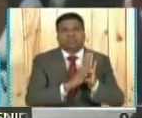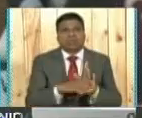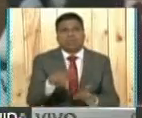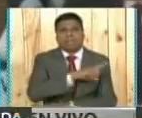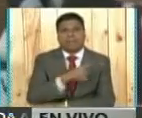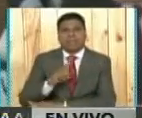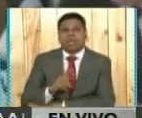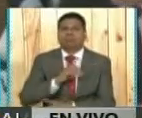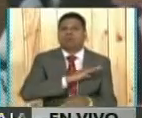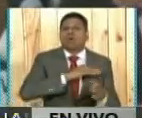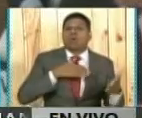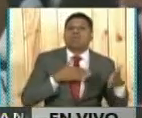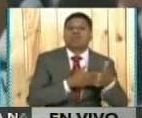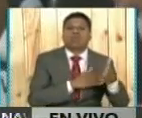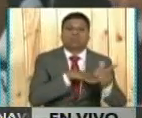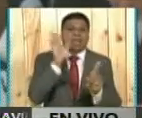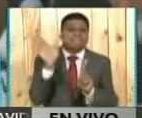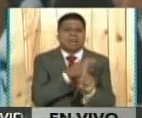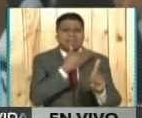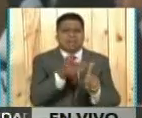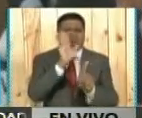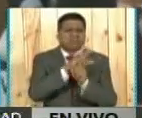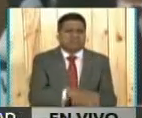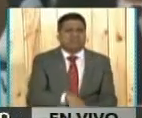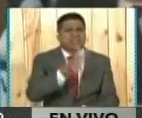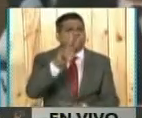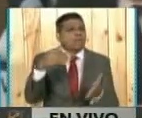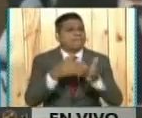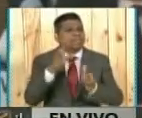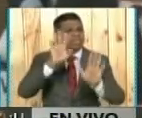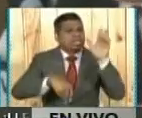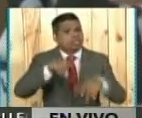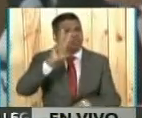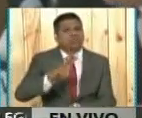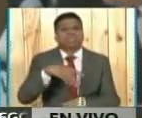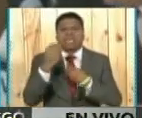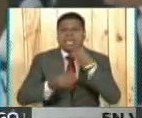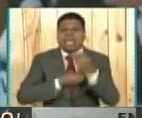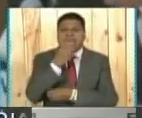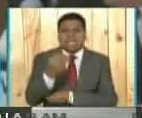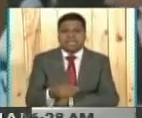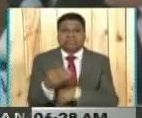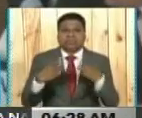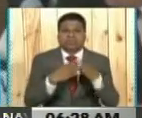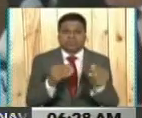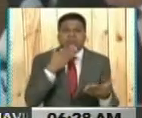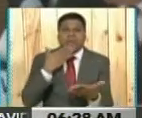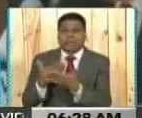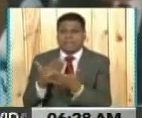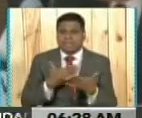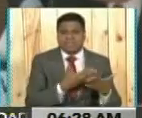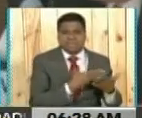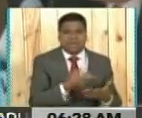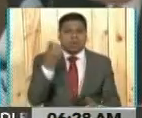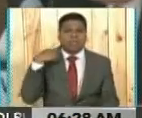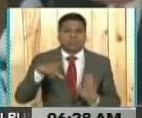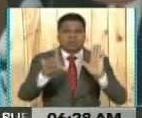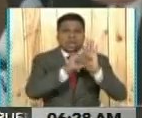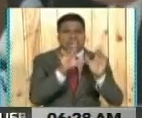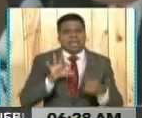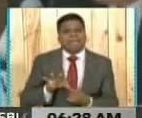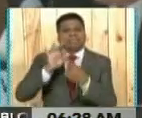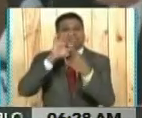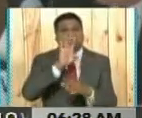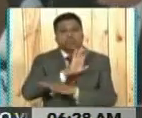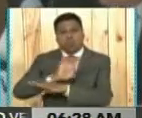la tortura. Es así como en el año 2012 el Estado venezolano cumplió con esta exigencia al promulgar la Ley Especial para prevenir